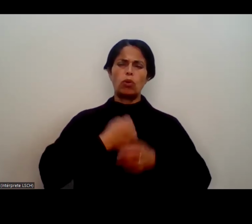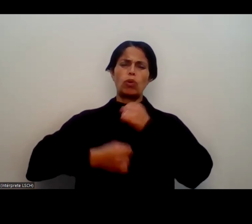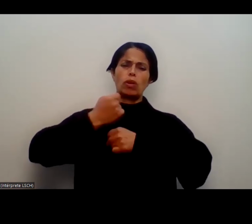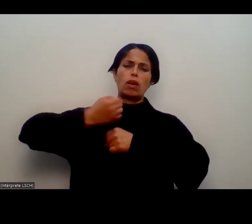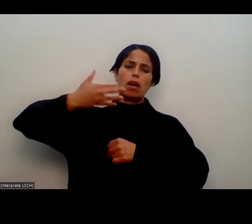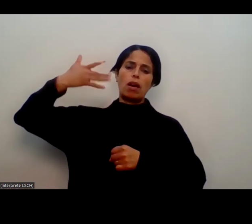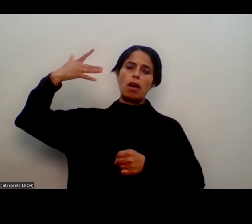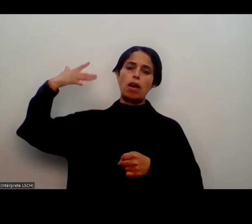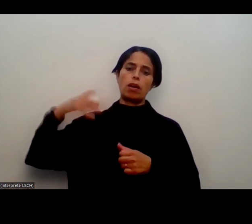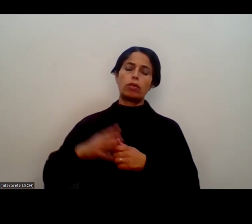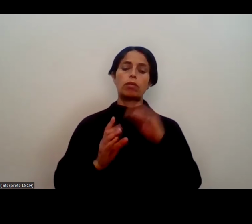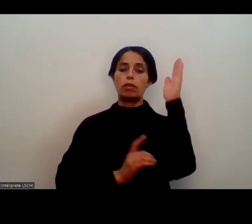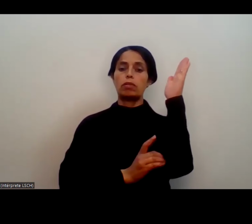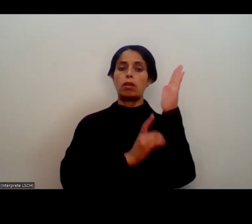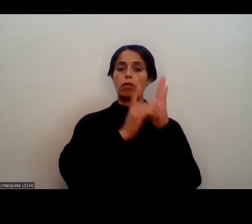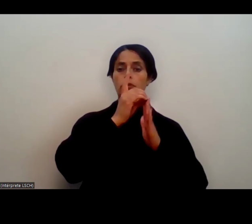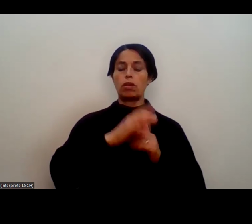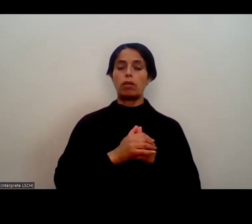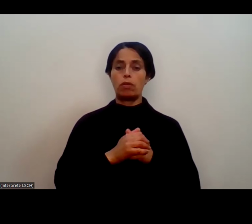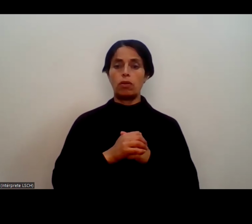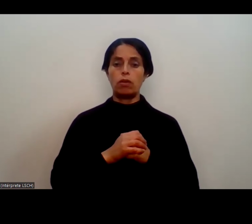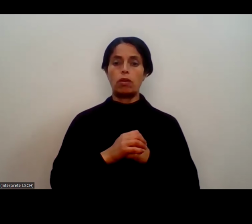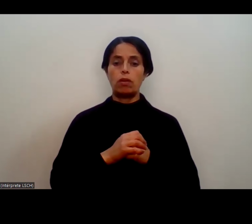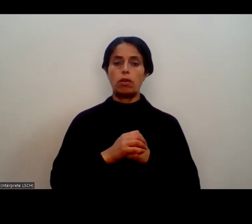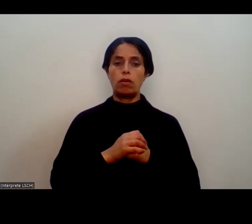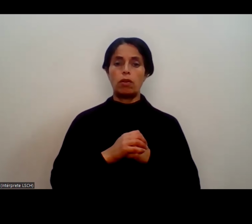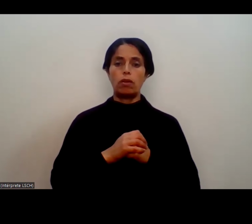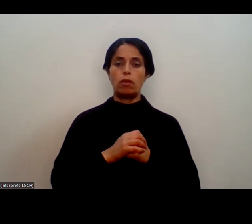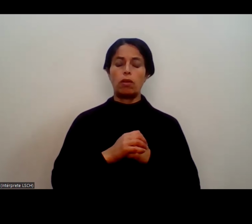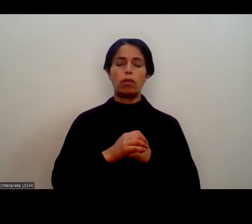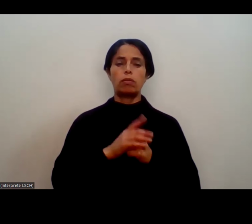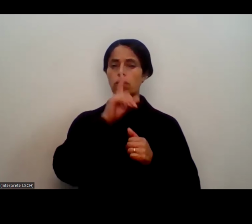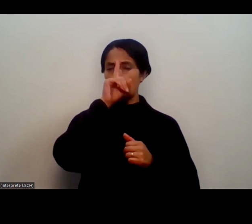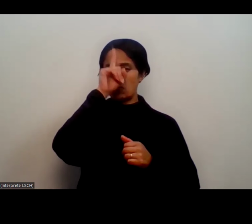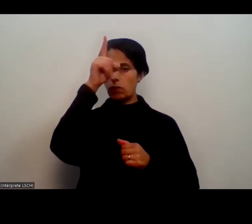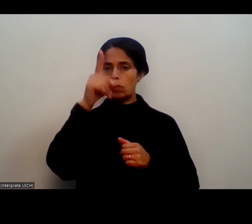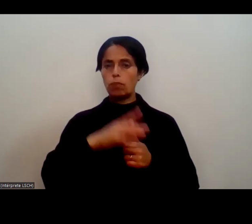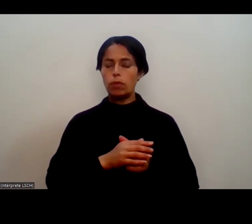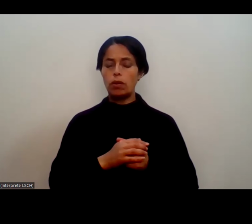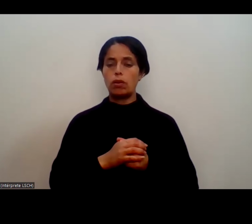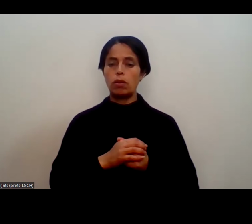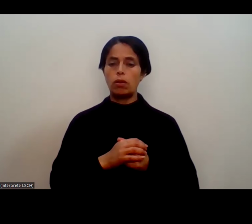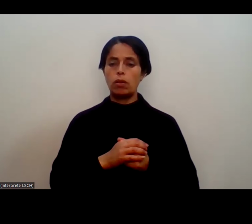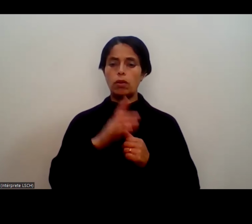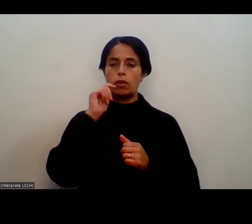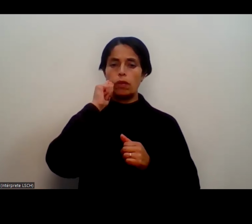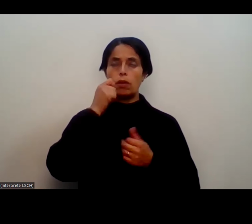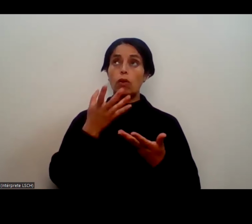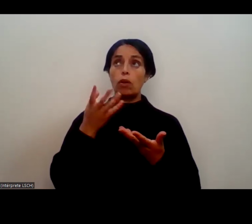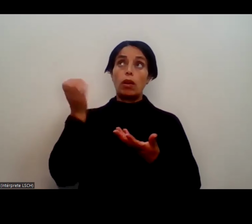En que desarrollaron esta Milenios. práctica y que les confirió, ¿cierto?, todo este